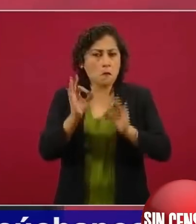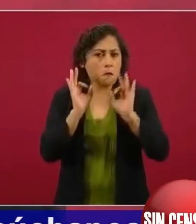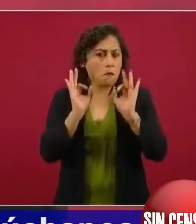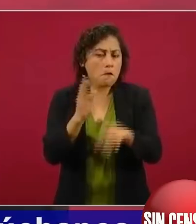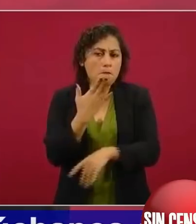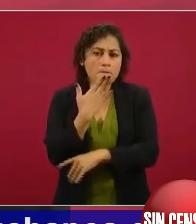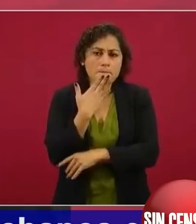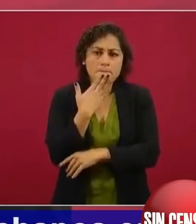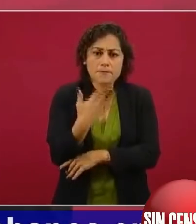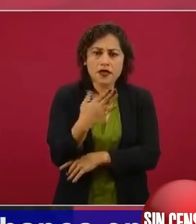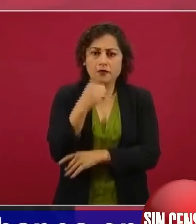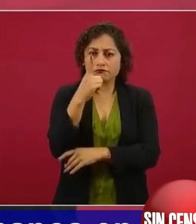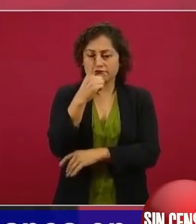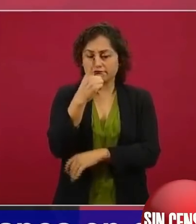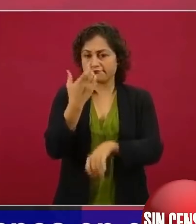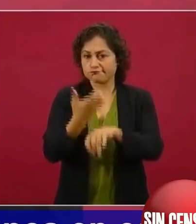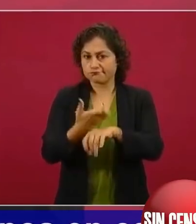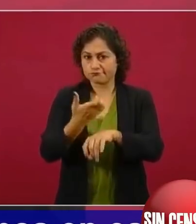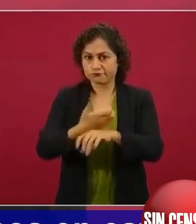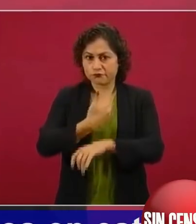Trump